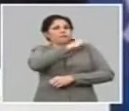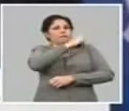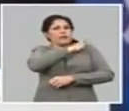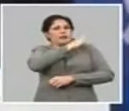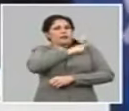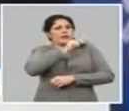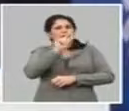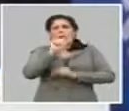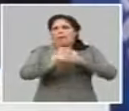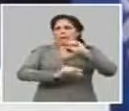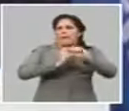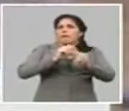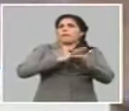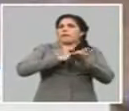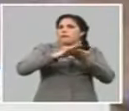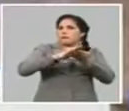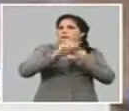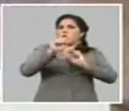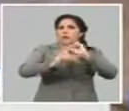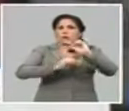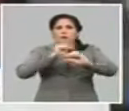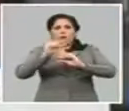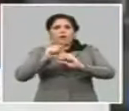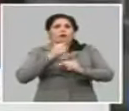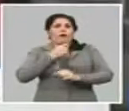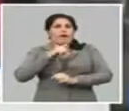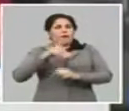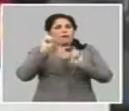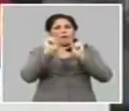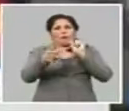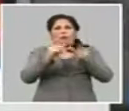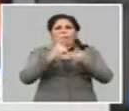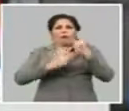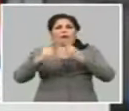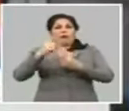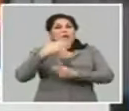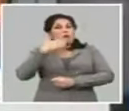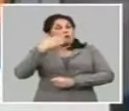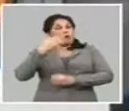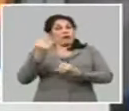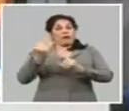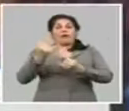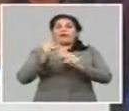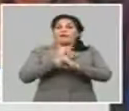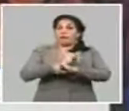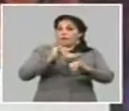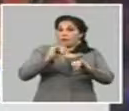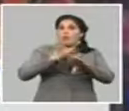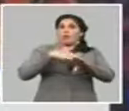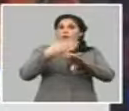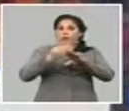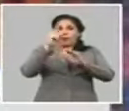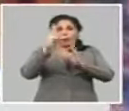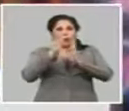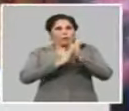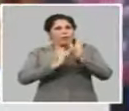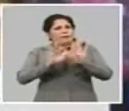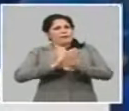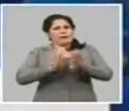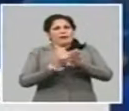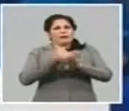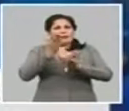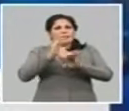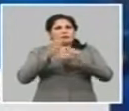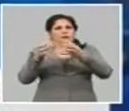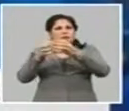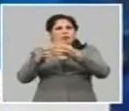han dado los primeros permisos temporales para salir por ejemplo a comprar la buena noticia es que en unos días después de algo más de dos meses se levantará el aislamiento